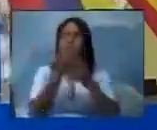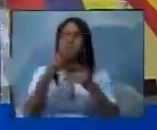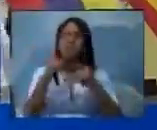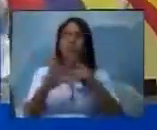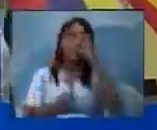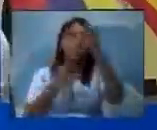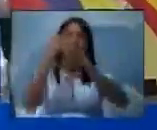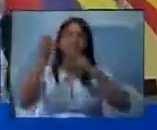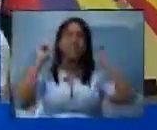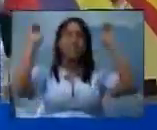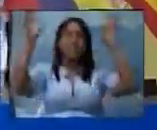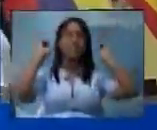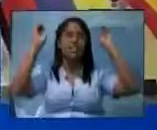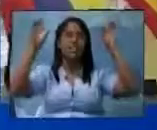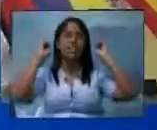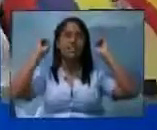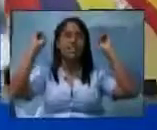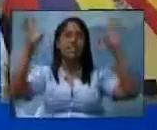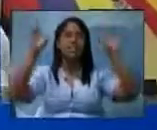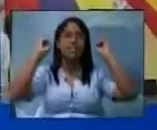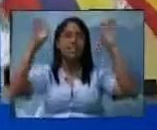¡bien! ¡Gloria a Dios!